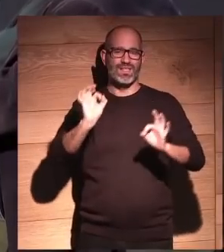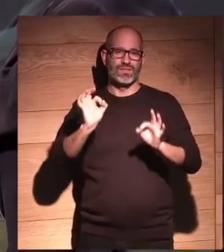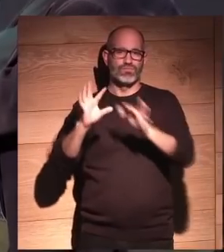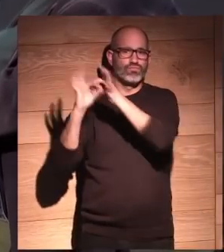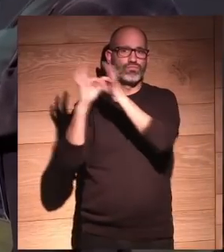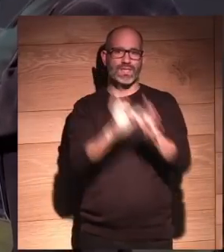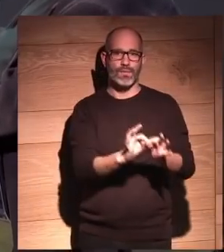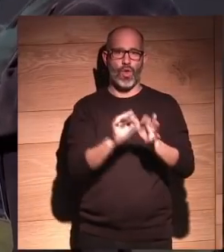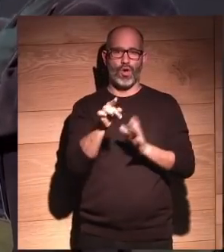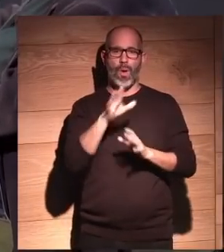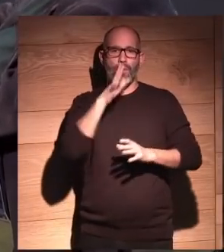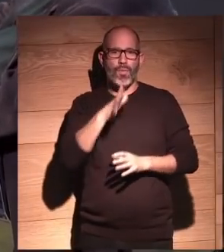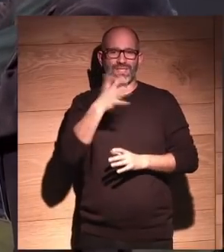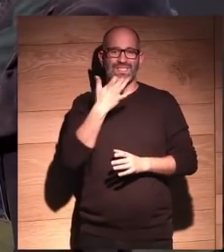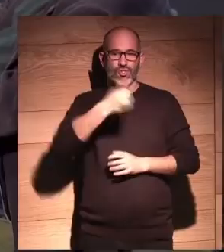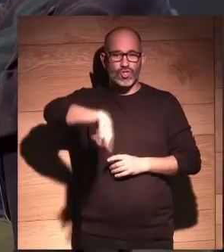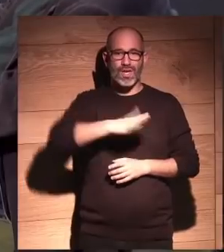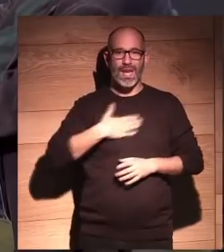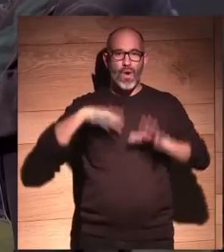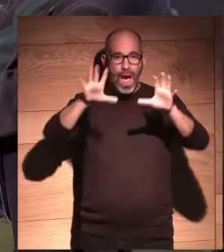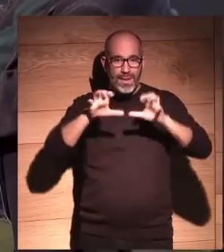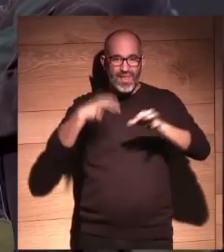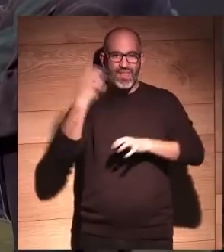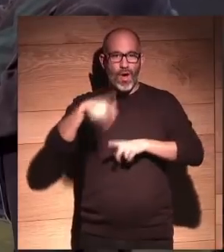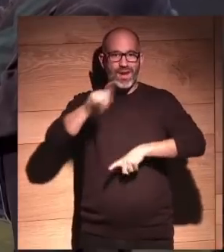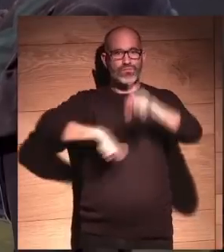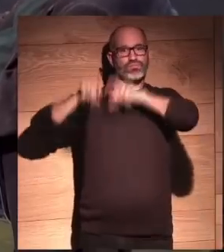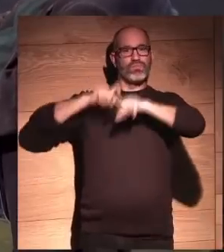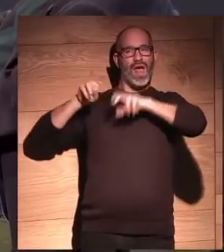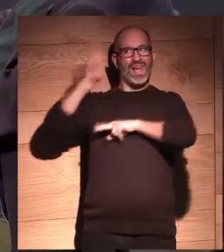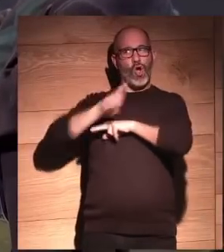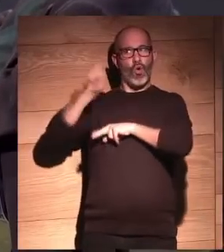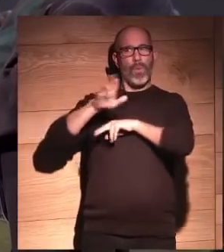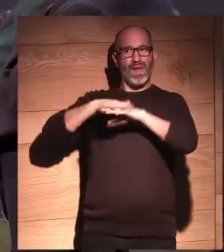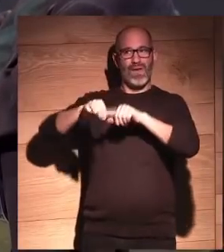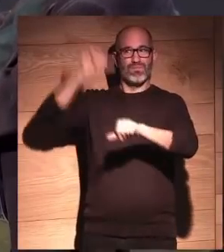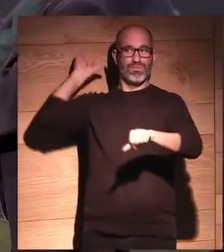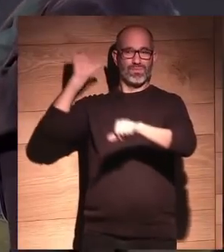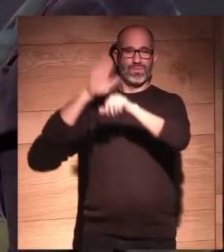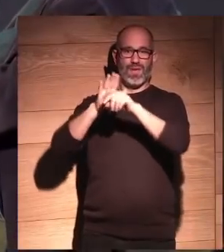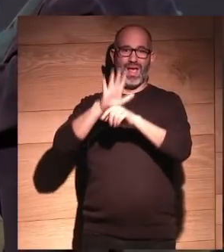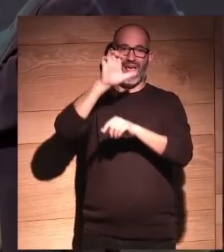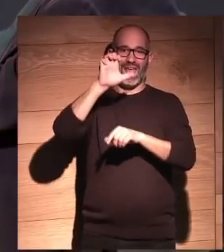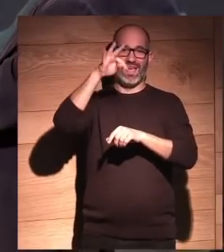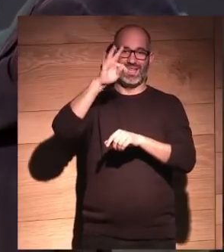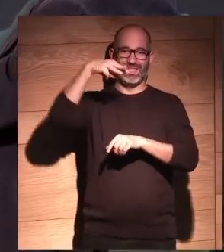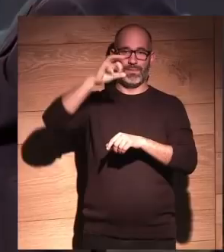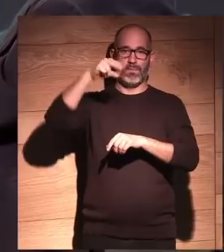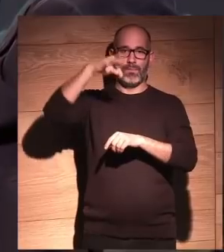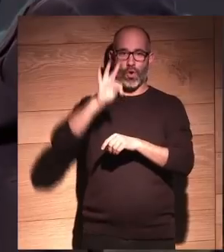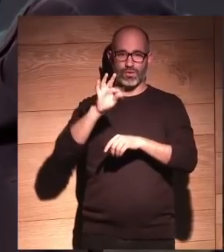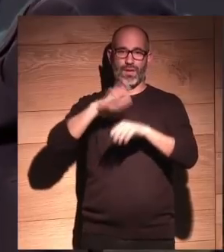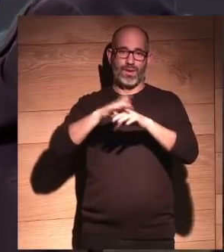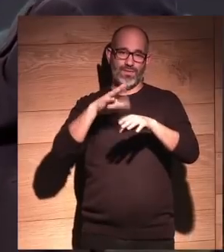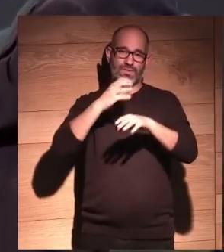pues porque si queremos comprender tenemos que recuperar parte de la evolución y llegar al etimon, esta vez lo siento Emilio, pero si